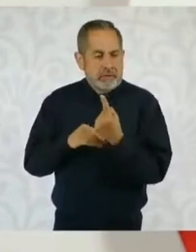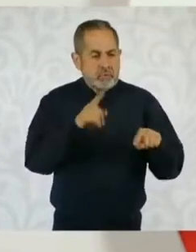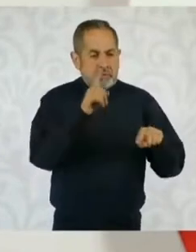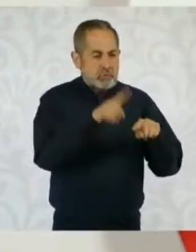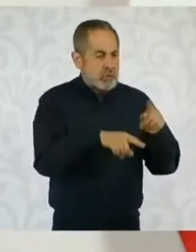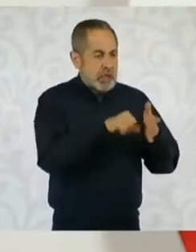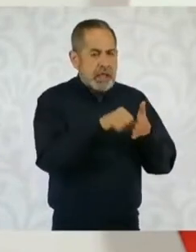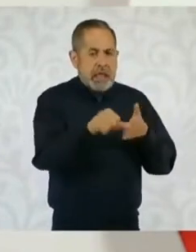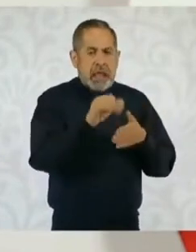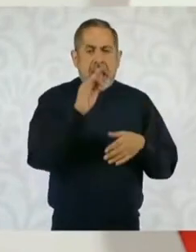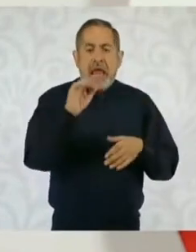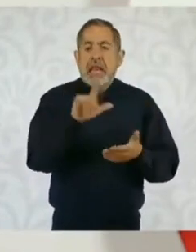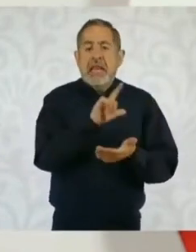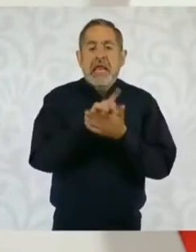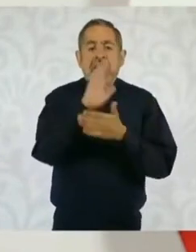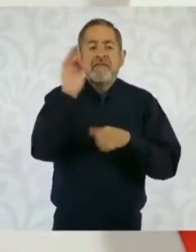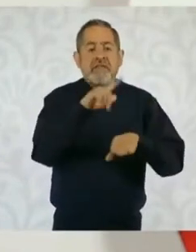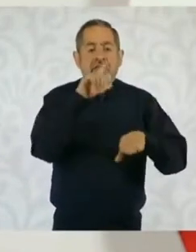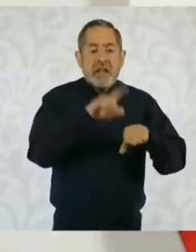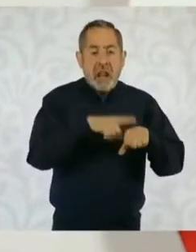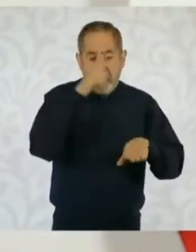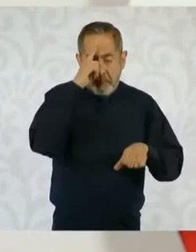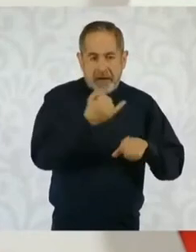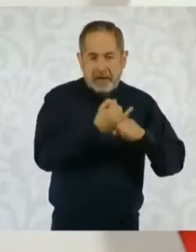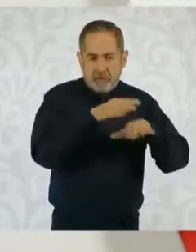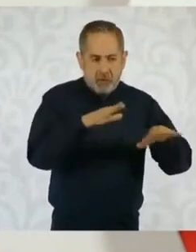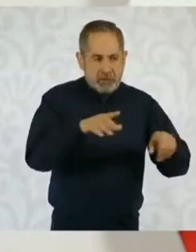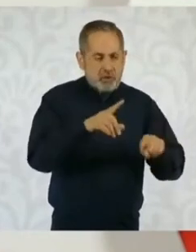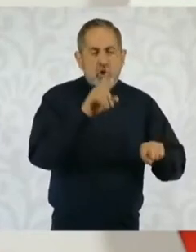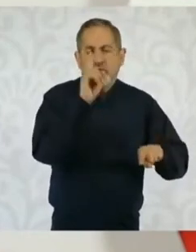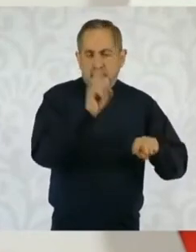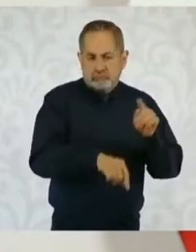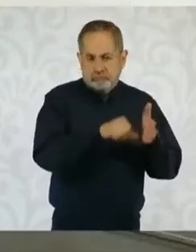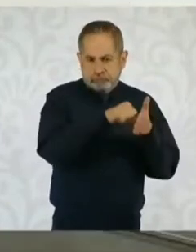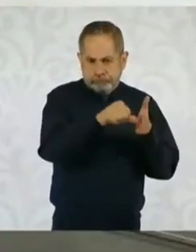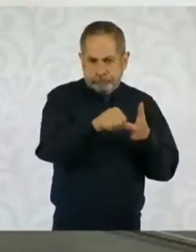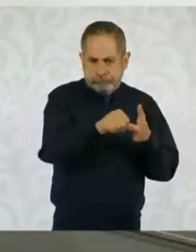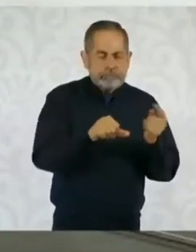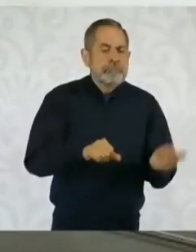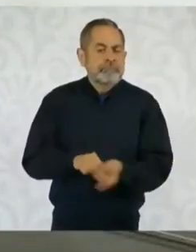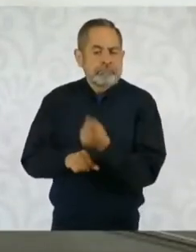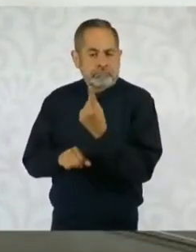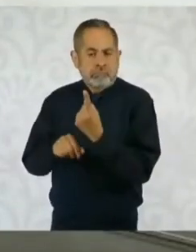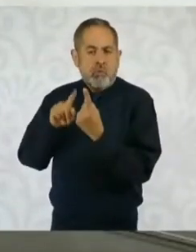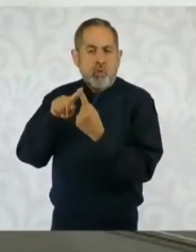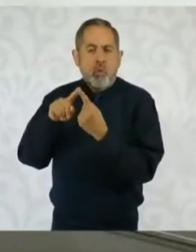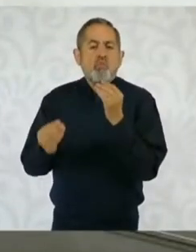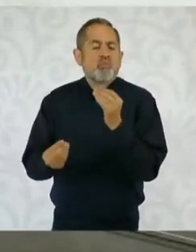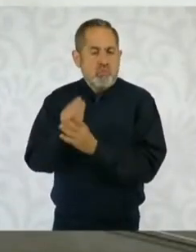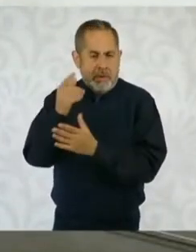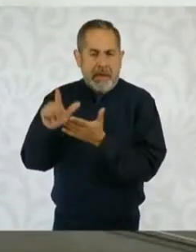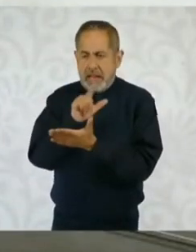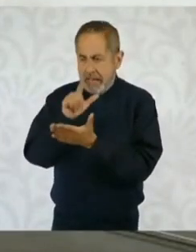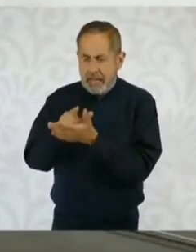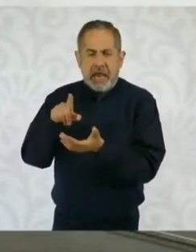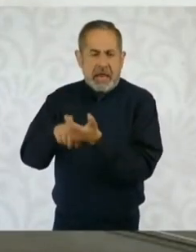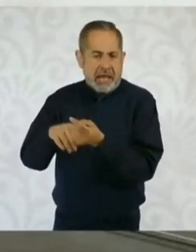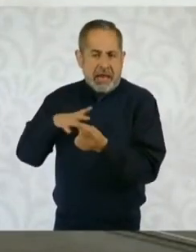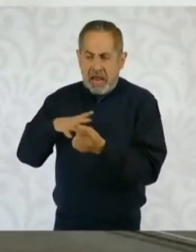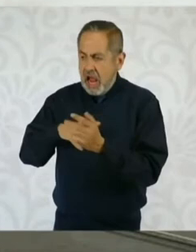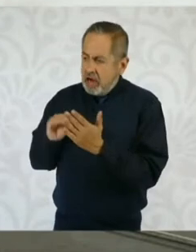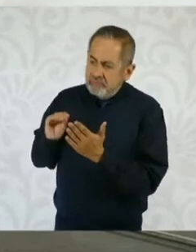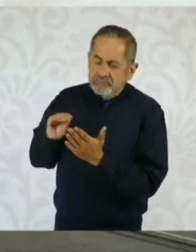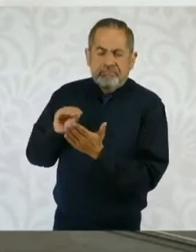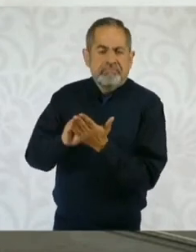la Ley Federal de Transparencia y Acceso a la Información Pública y prevalece como una nueva ley por los cambios